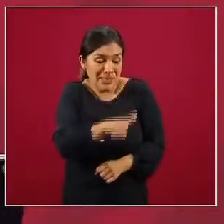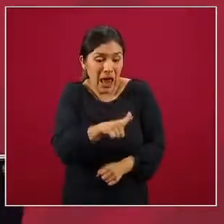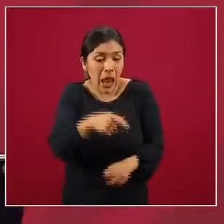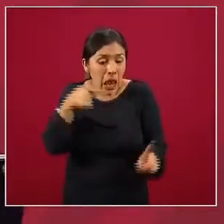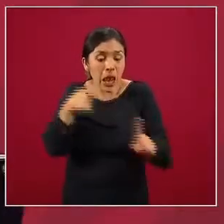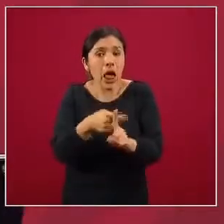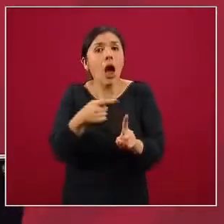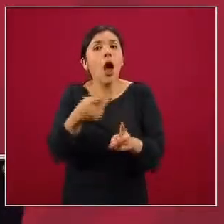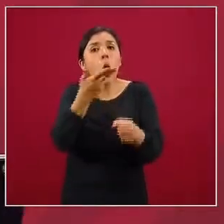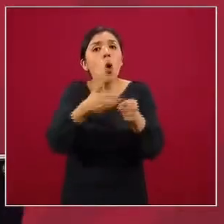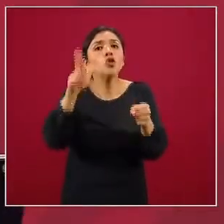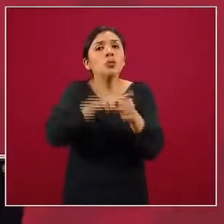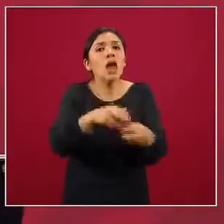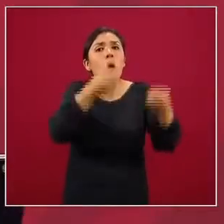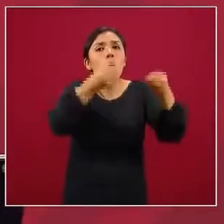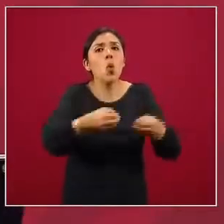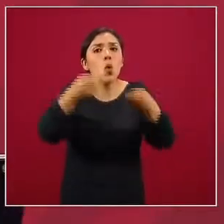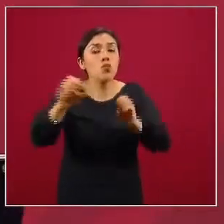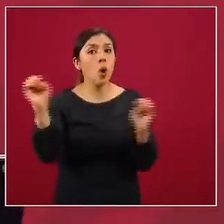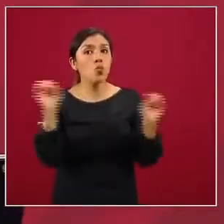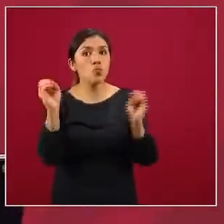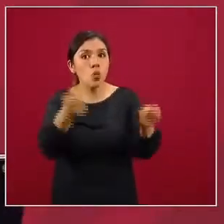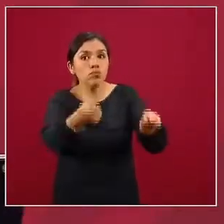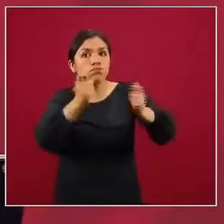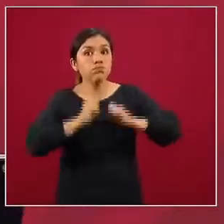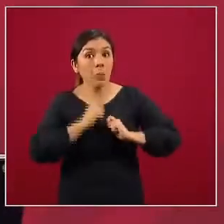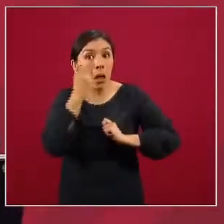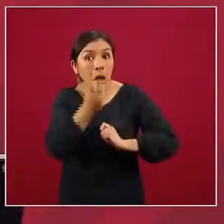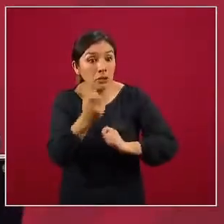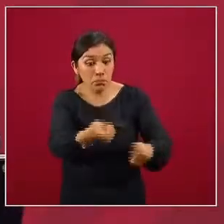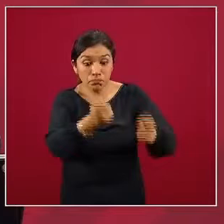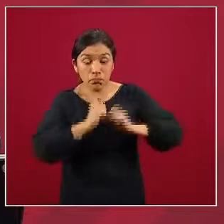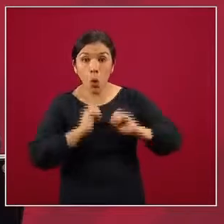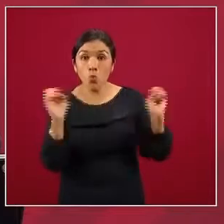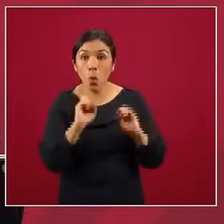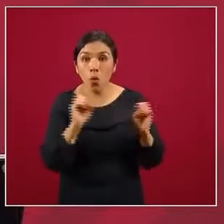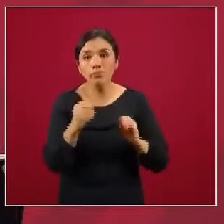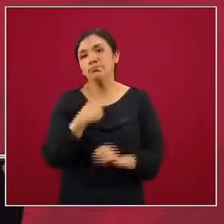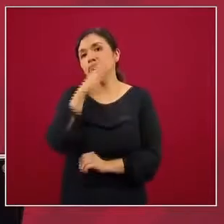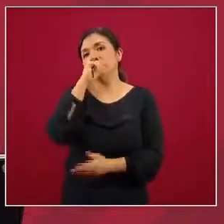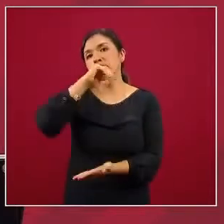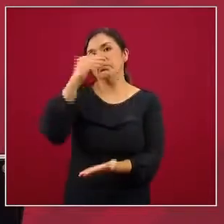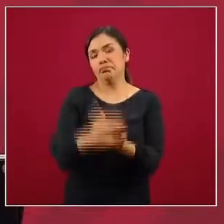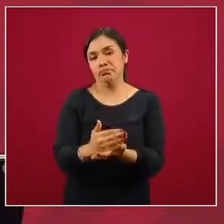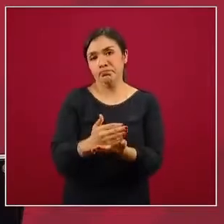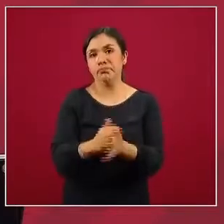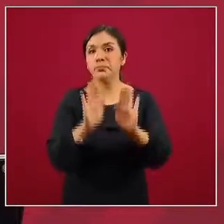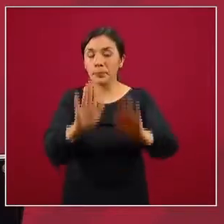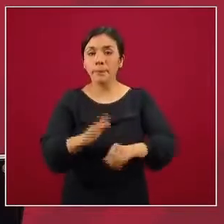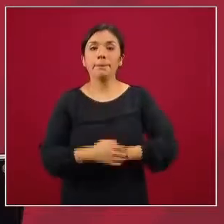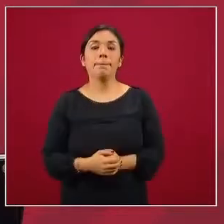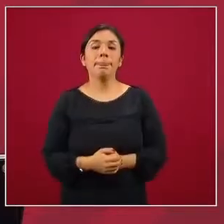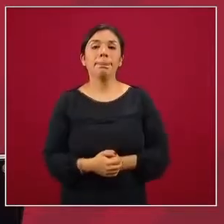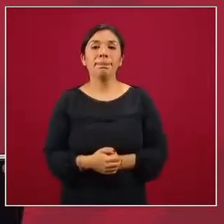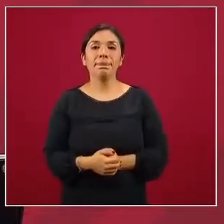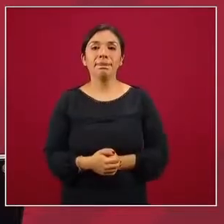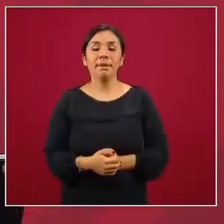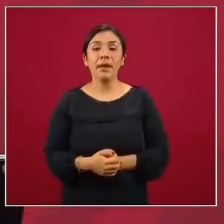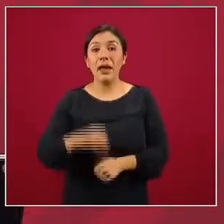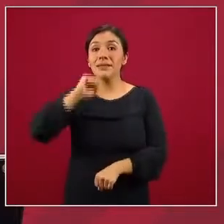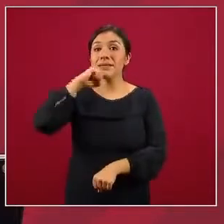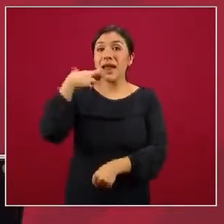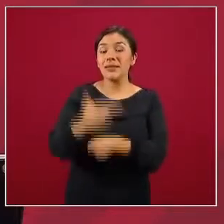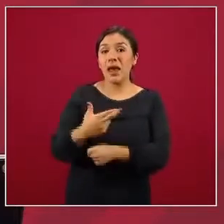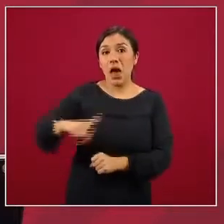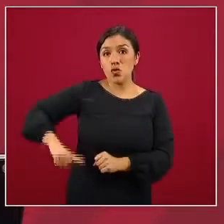hospitalaria. Entonces se paró la actualización. Ahora, nuestra respetadísima secretaria